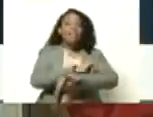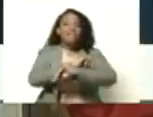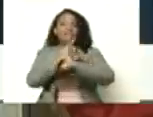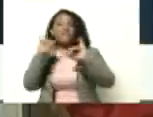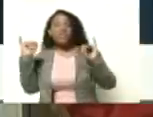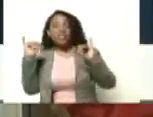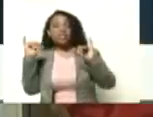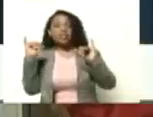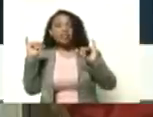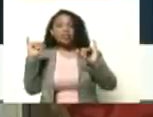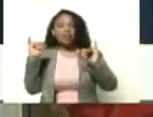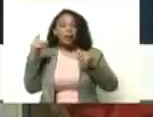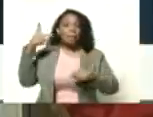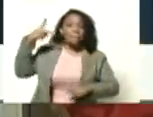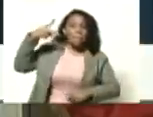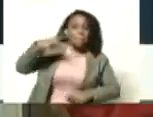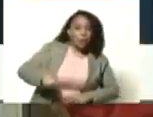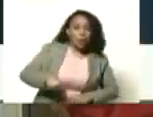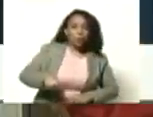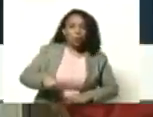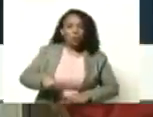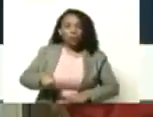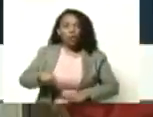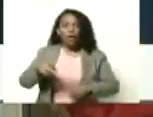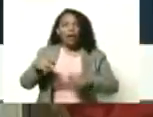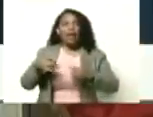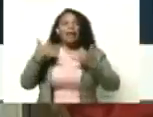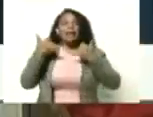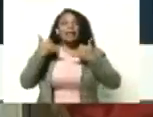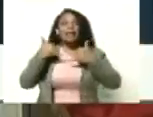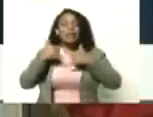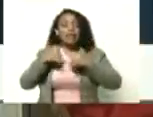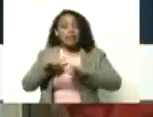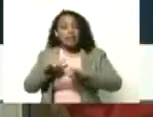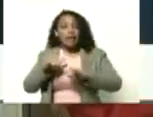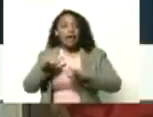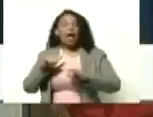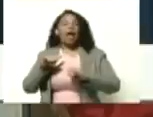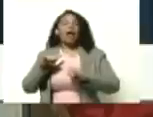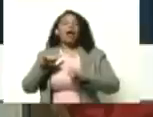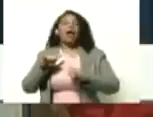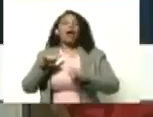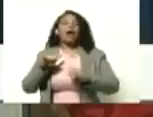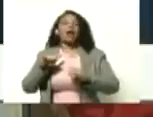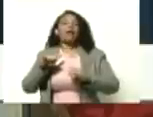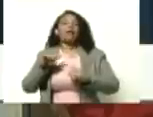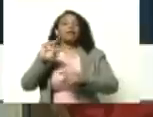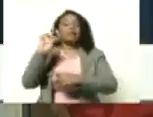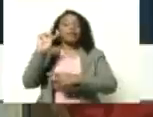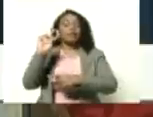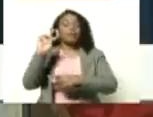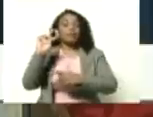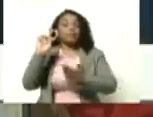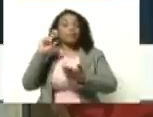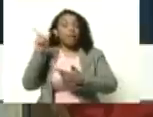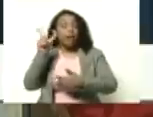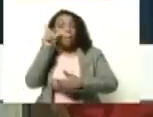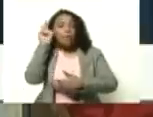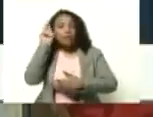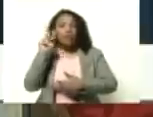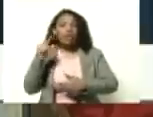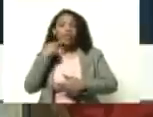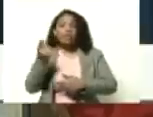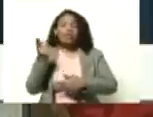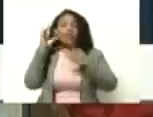con el iess cahill hijastra del profesor carl online decide antes no lo quiso hacer